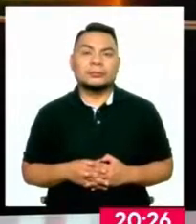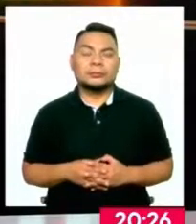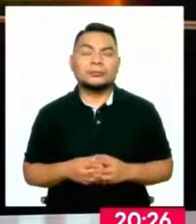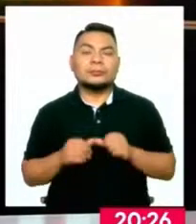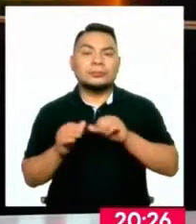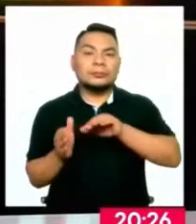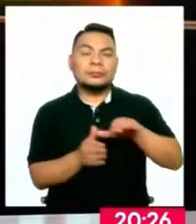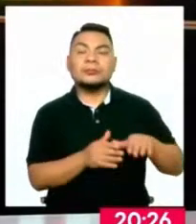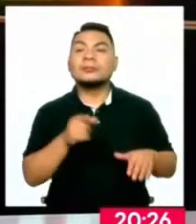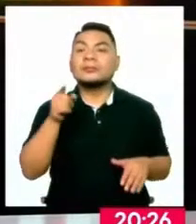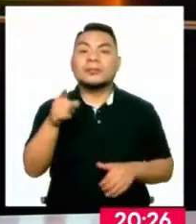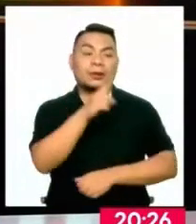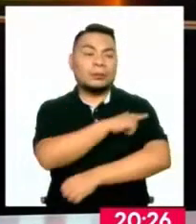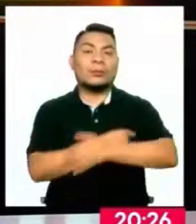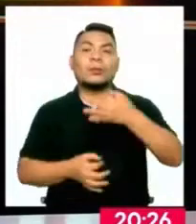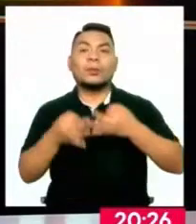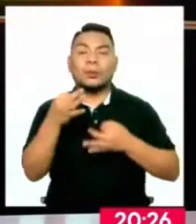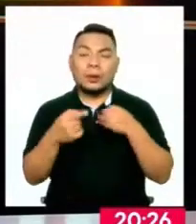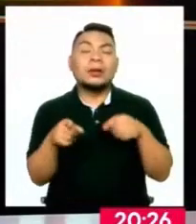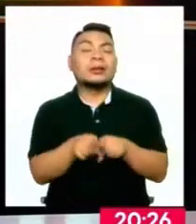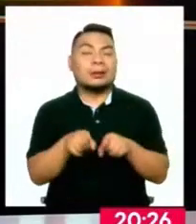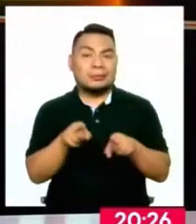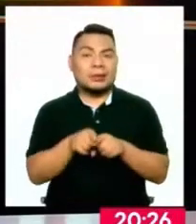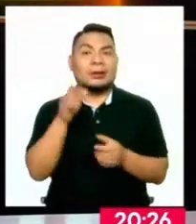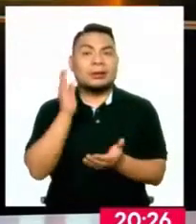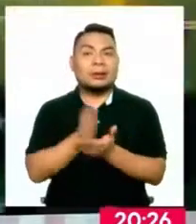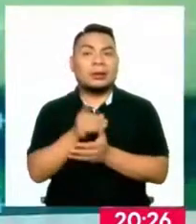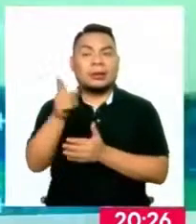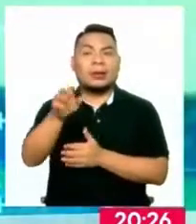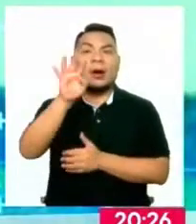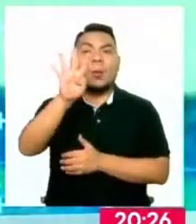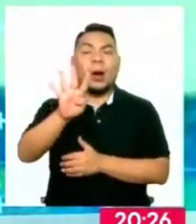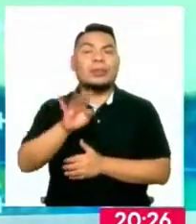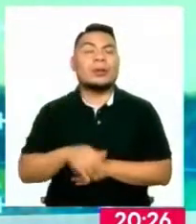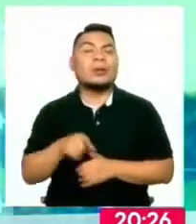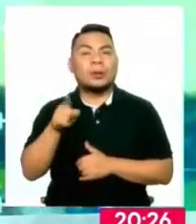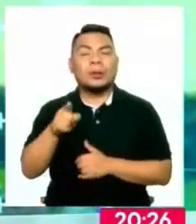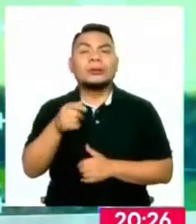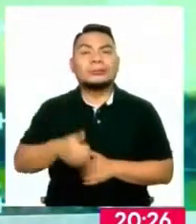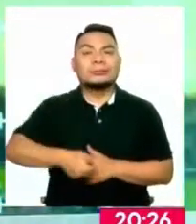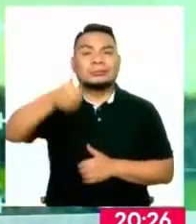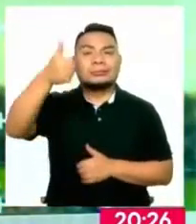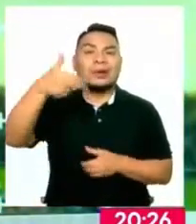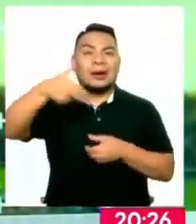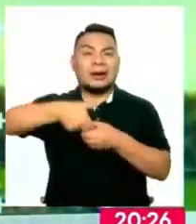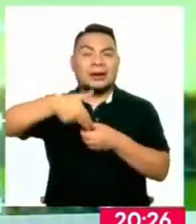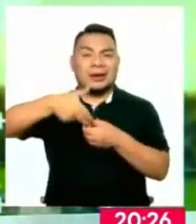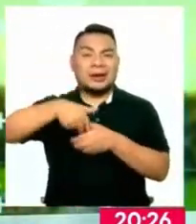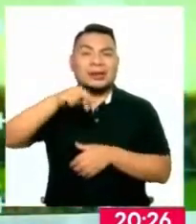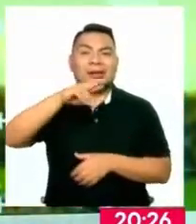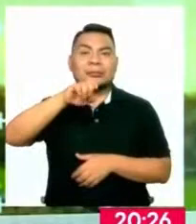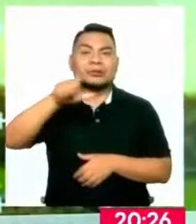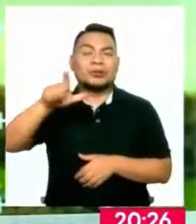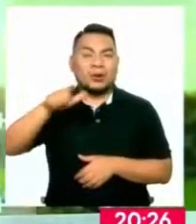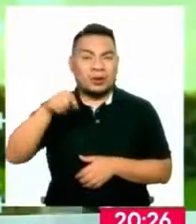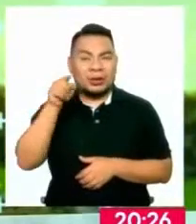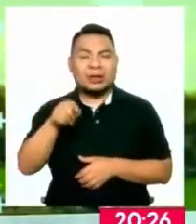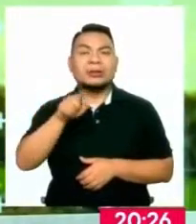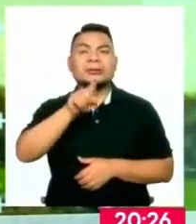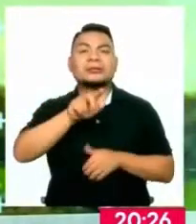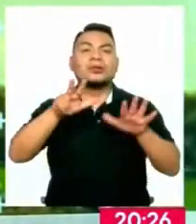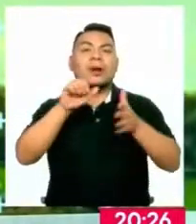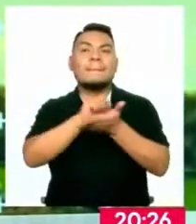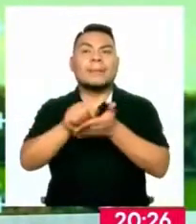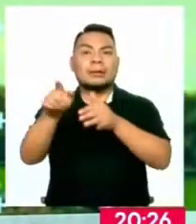Bien, seguimos con el tema, ya que el Poder Judicial dispuso también el impedimento de salida del Perú de directivos de Repsol por 18 meses. La decisión del